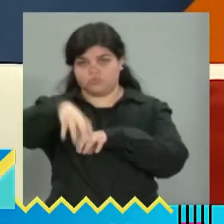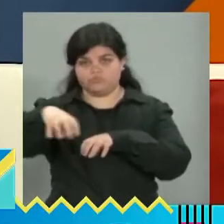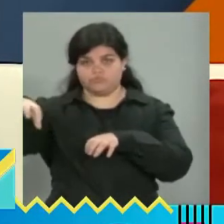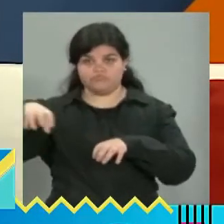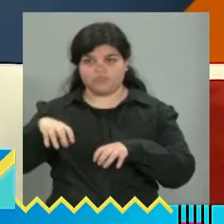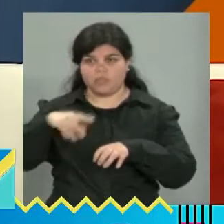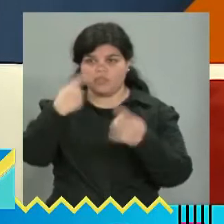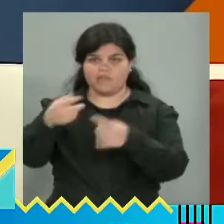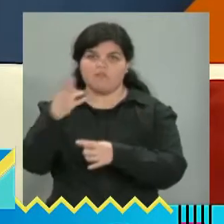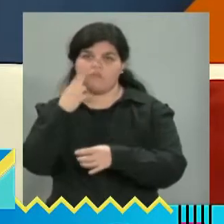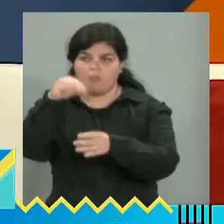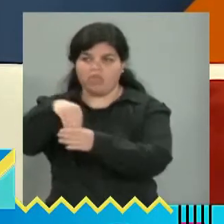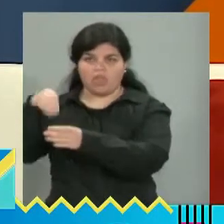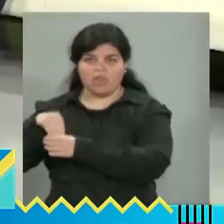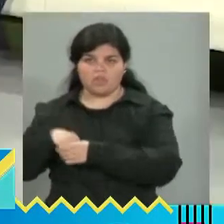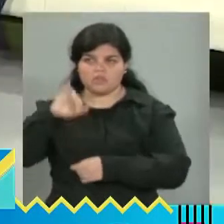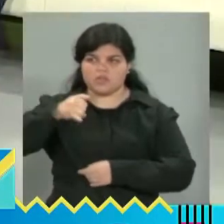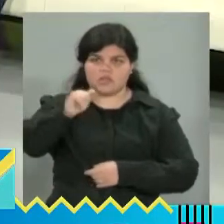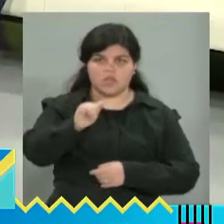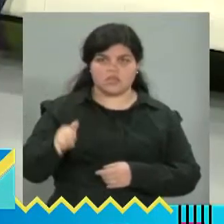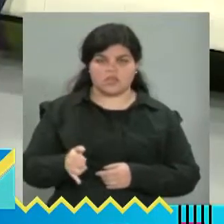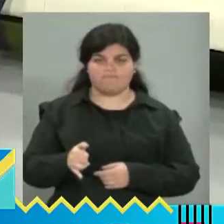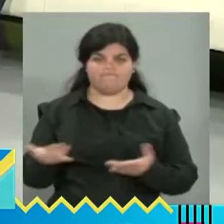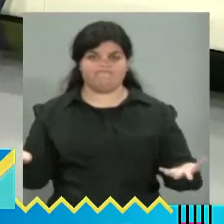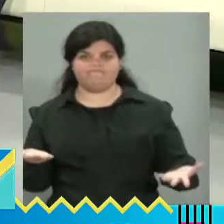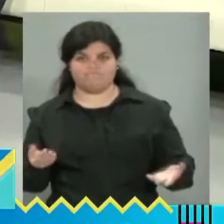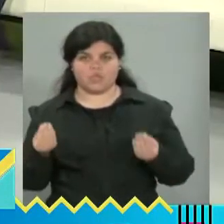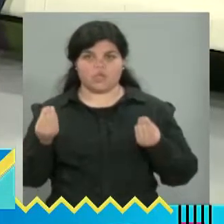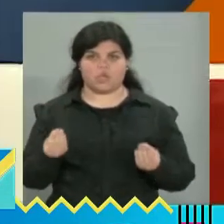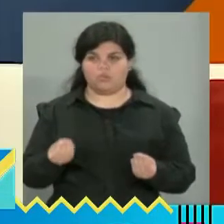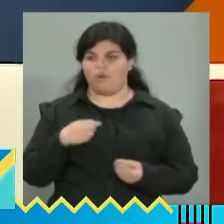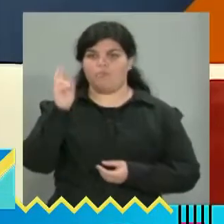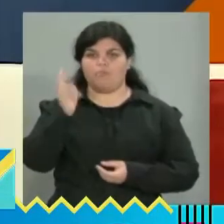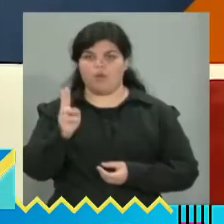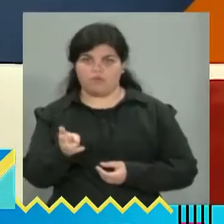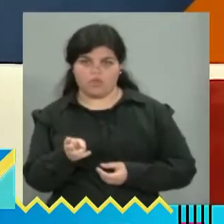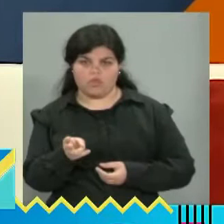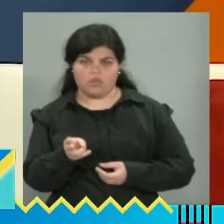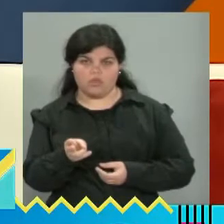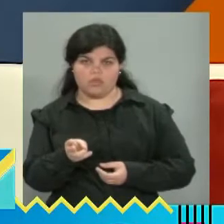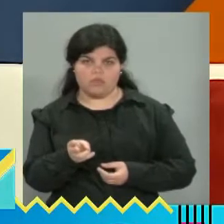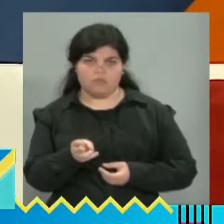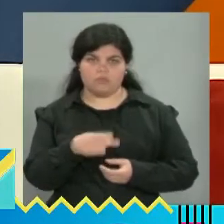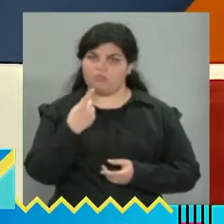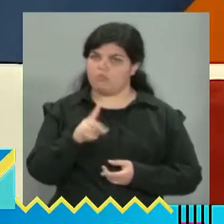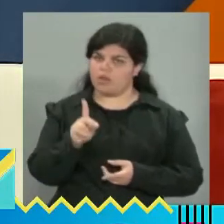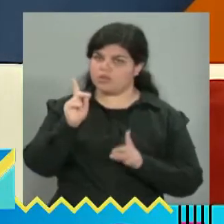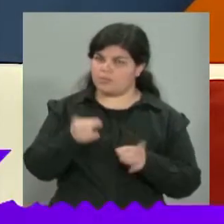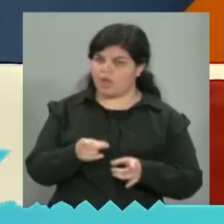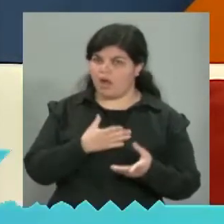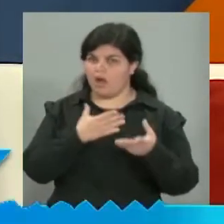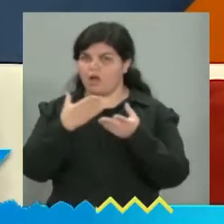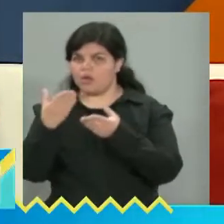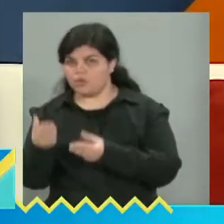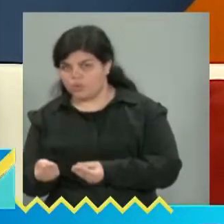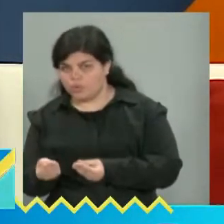faltó avanzar a decirle, bueno, no solamente prohibimos, que entre comillas es fácil, sino que también ayudamos a que quiera dejar de fumar